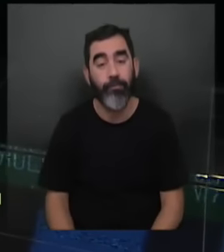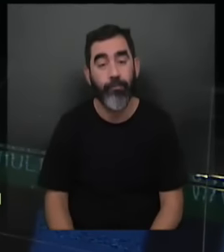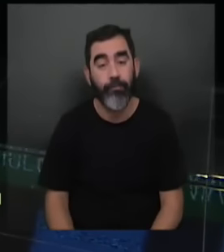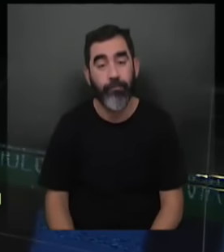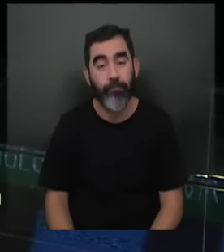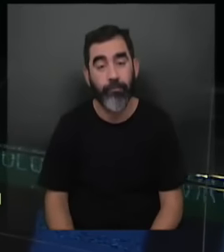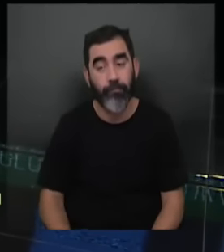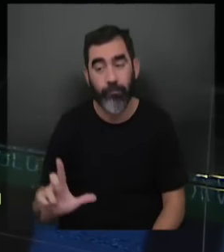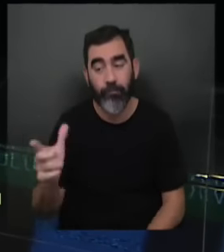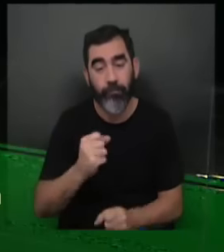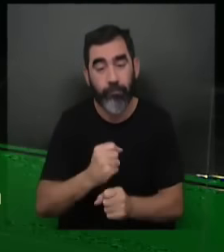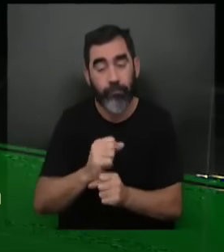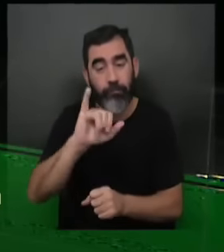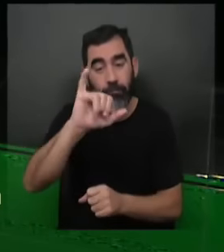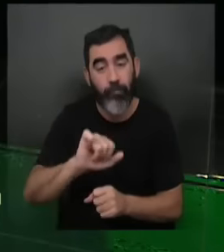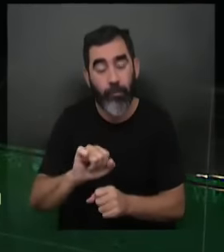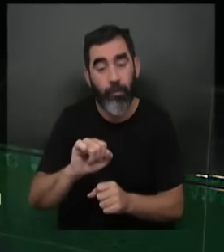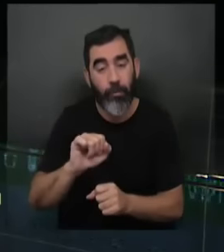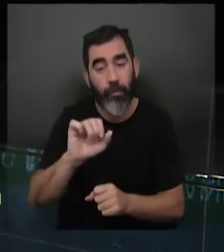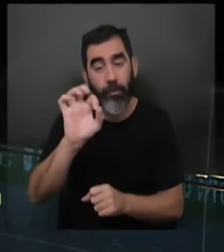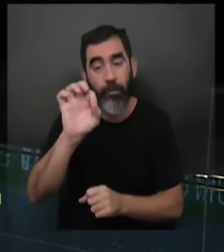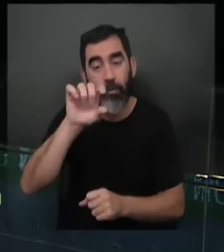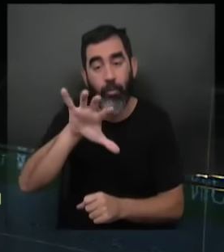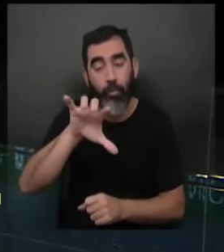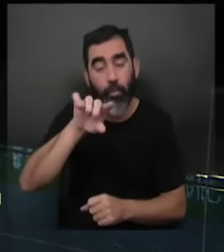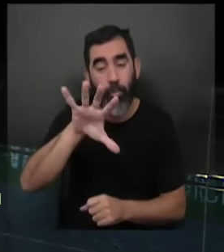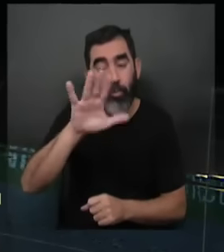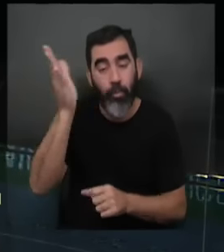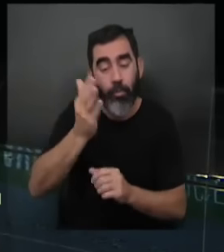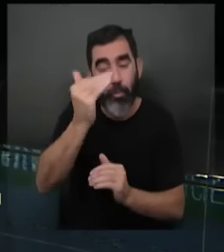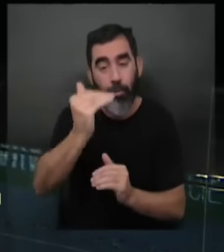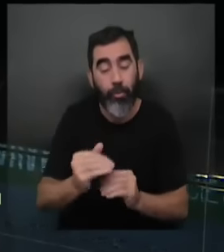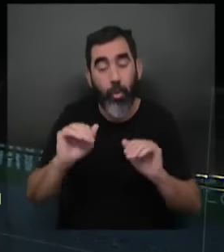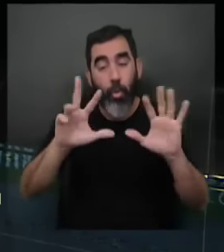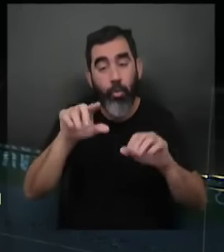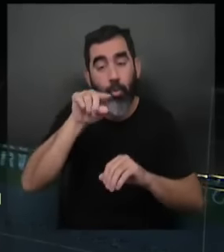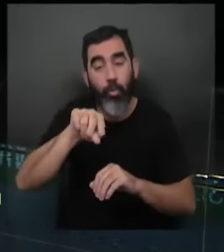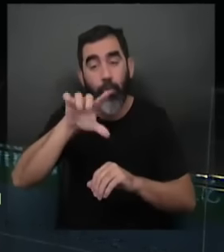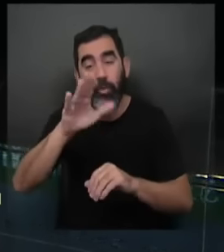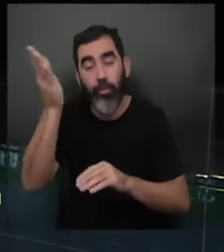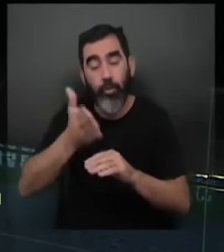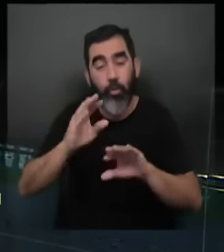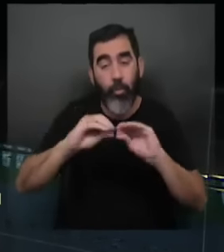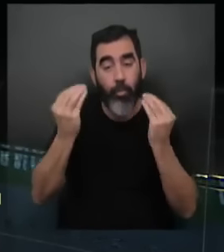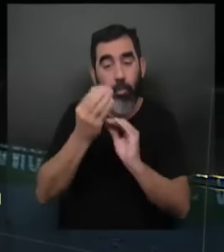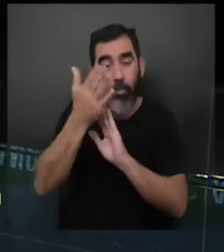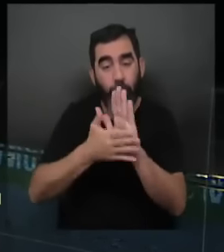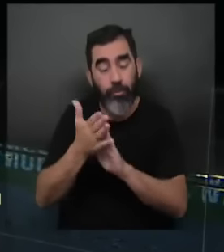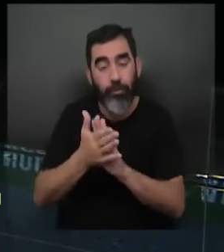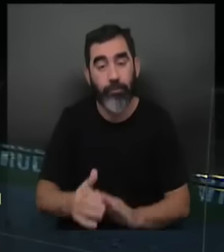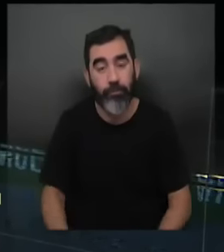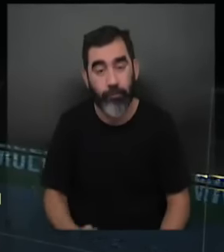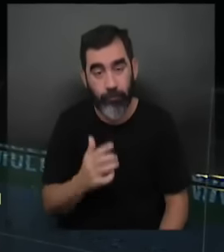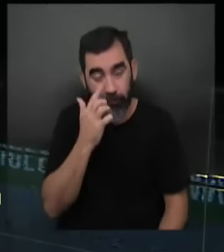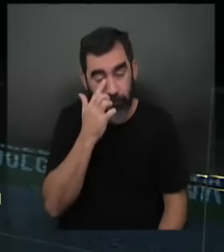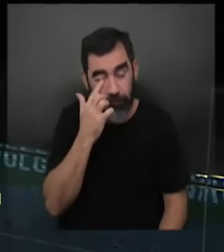desempleo en mayo cayó medio punto porcentual con respecto a abril y se situó en 8,5 por a nivel nacional según informó